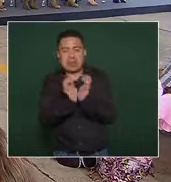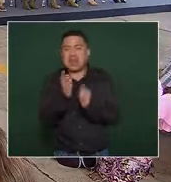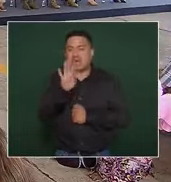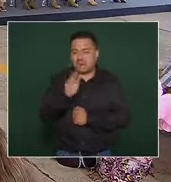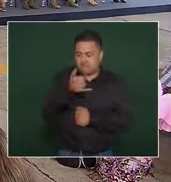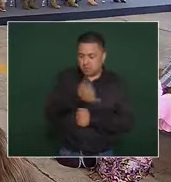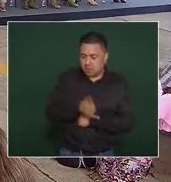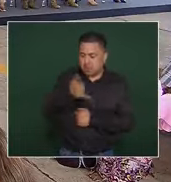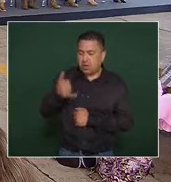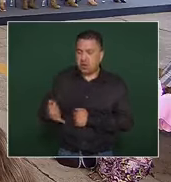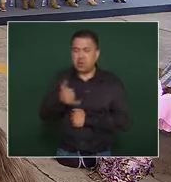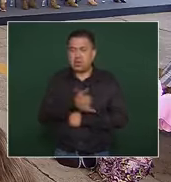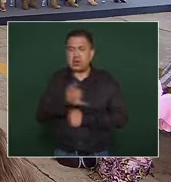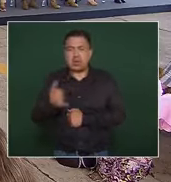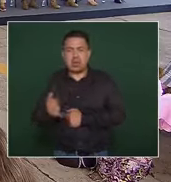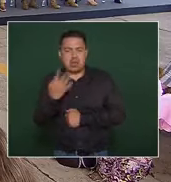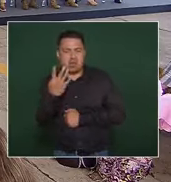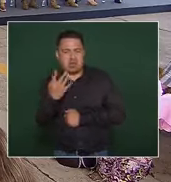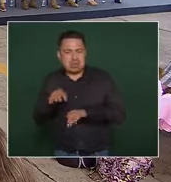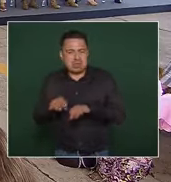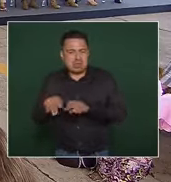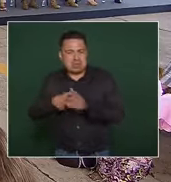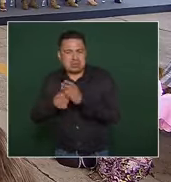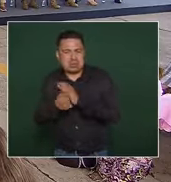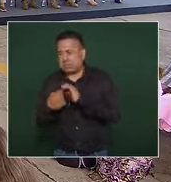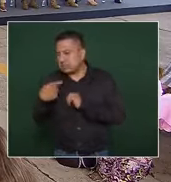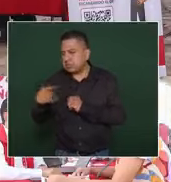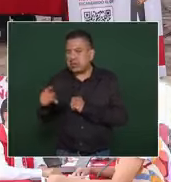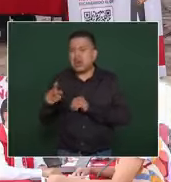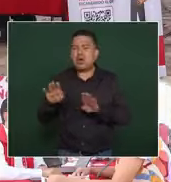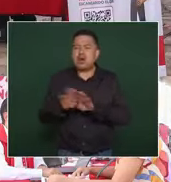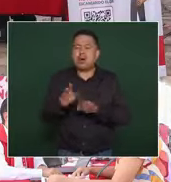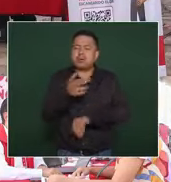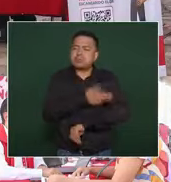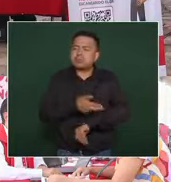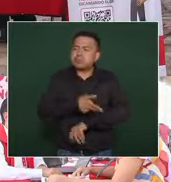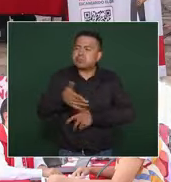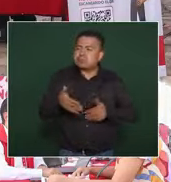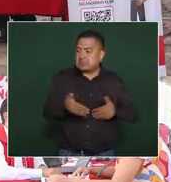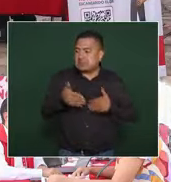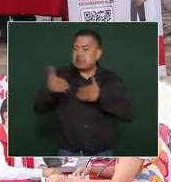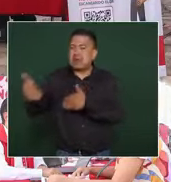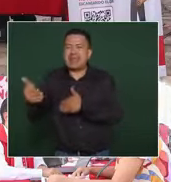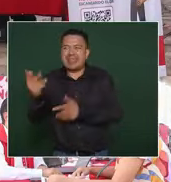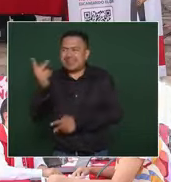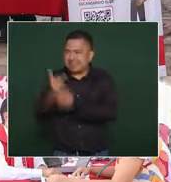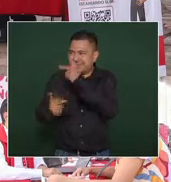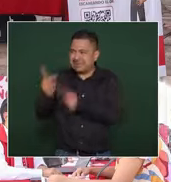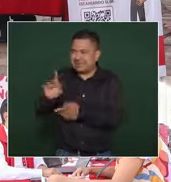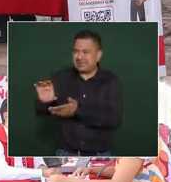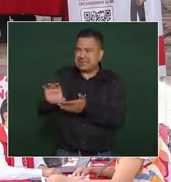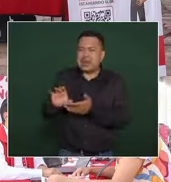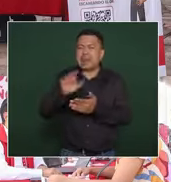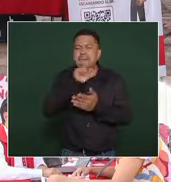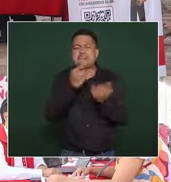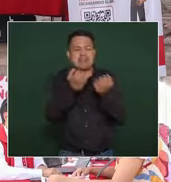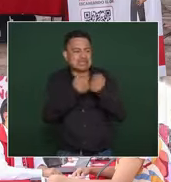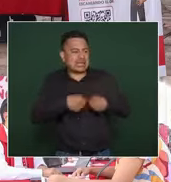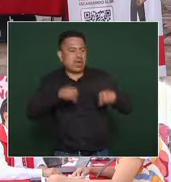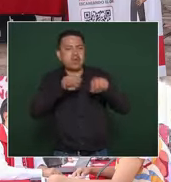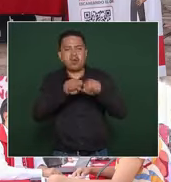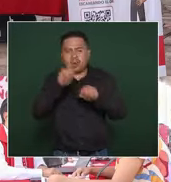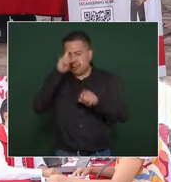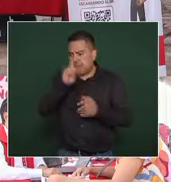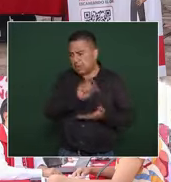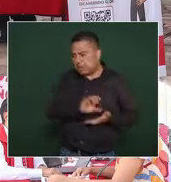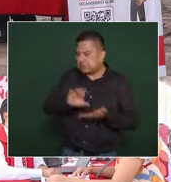Infonavit tiene cuatro estrategias, la prórroga del pago del crédito, el reporte de seguro de daños para que